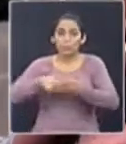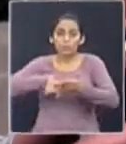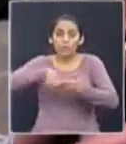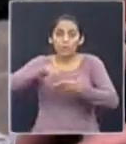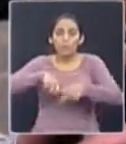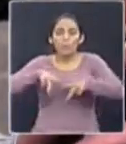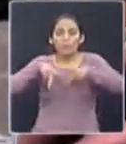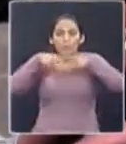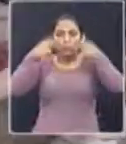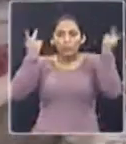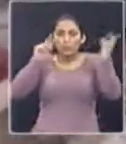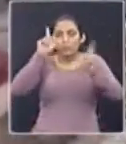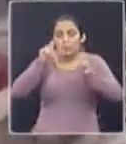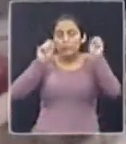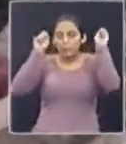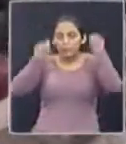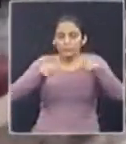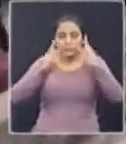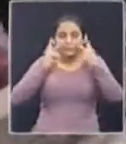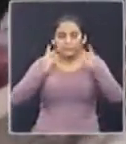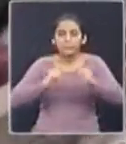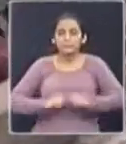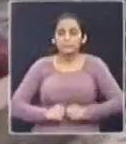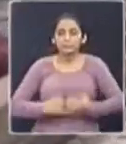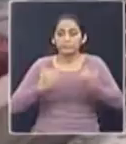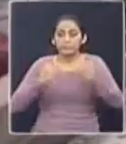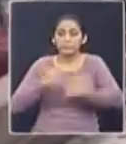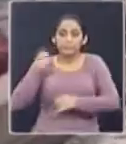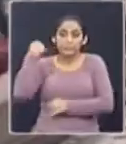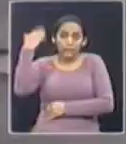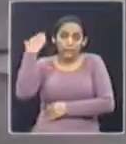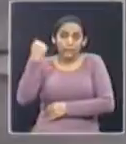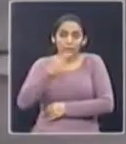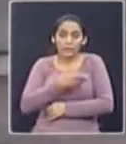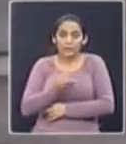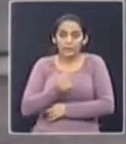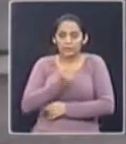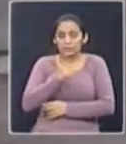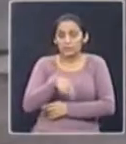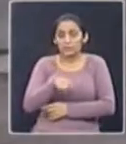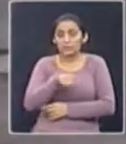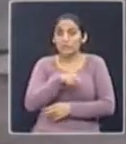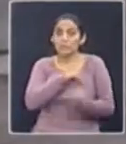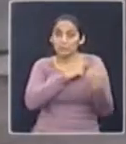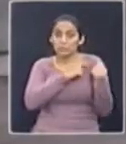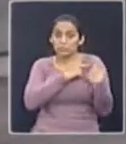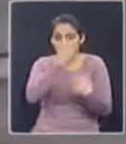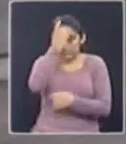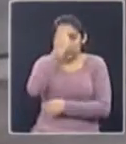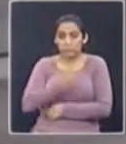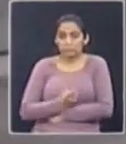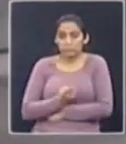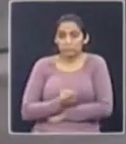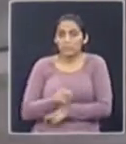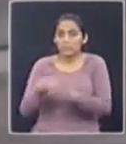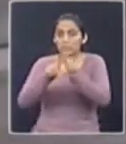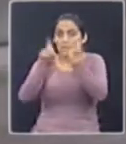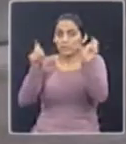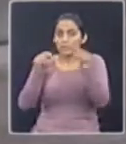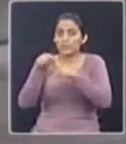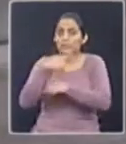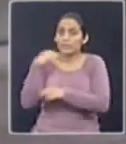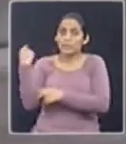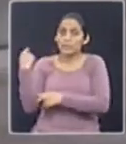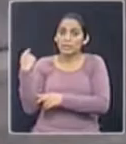a disposición de quien quiera. En estos días el alcalde Marcelo Cabrera definirá qué empresa continúa con la construcción del tranvía, si la de nacionalidad